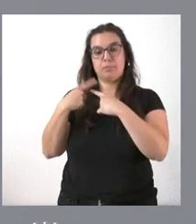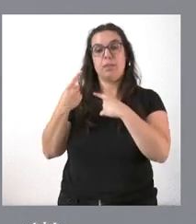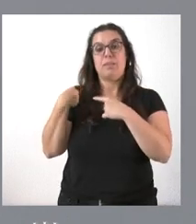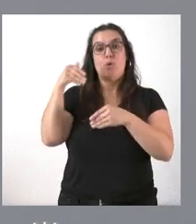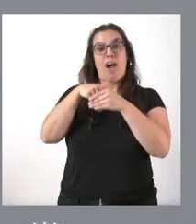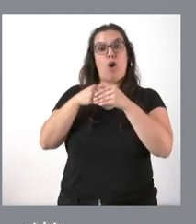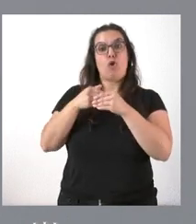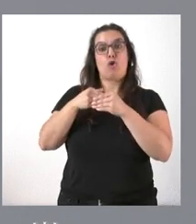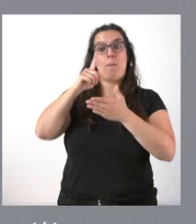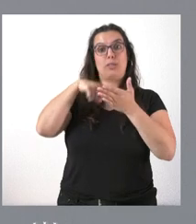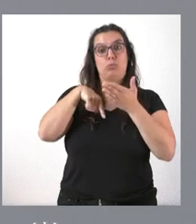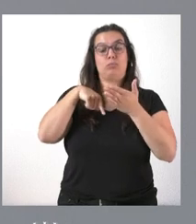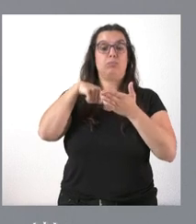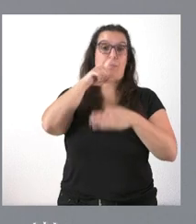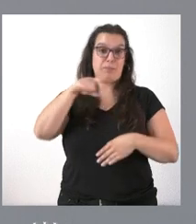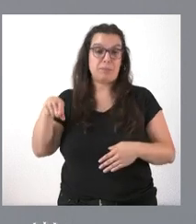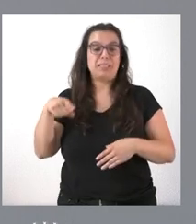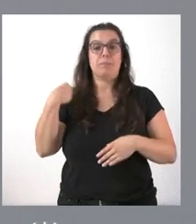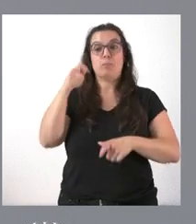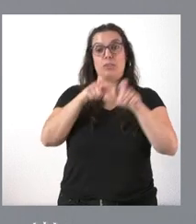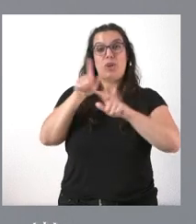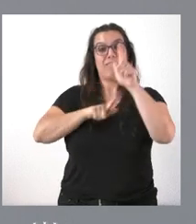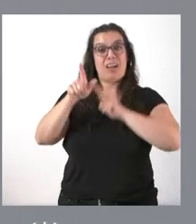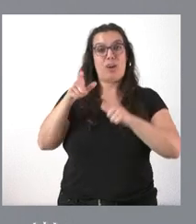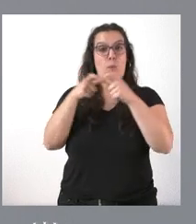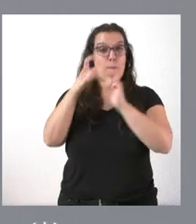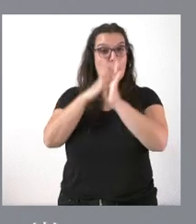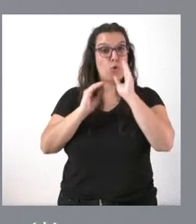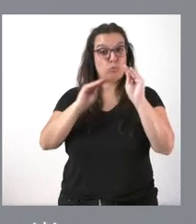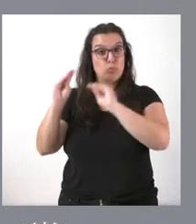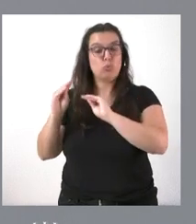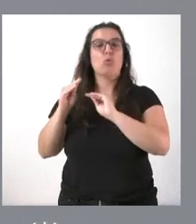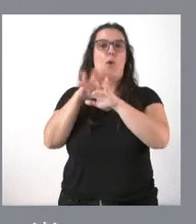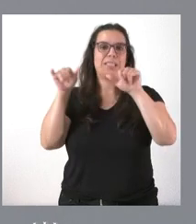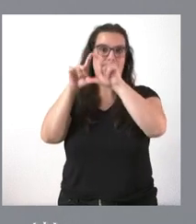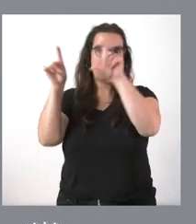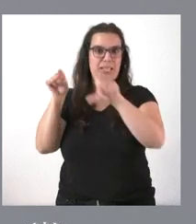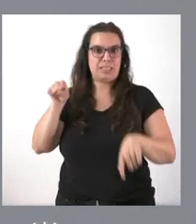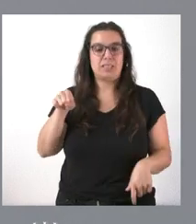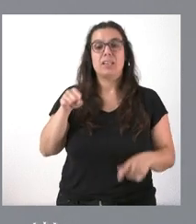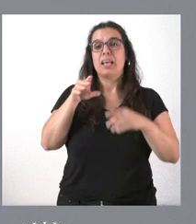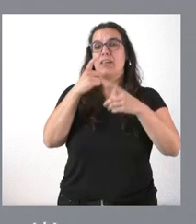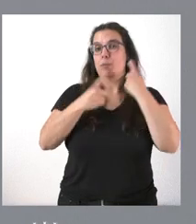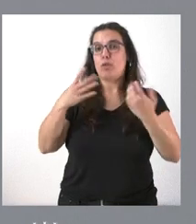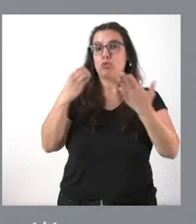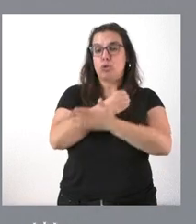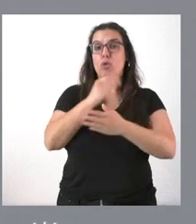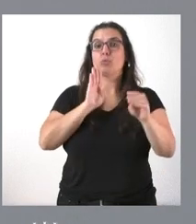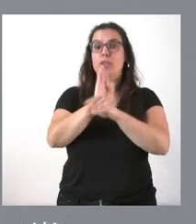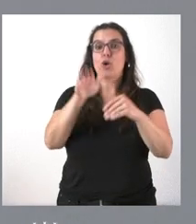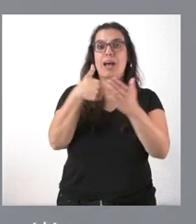mensuales a Los viajeros recurrentes tienen ustedes toda la documentación al respecto la subvención llega hasta el